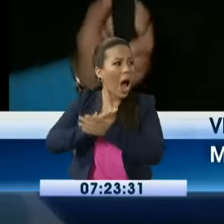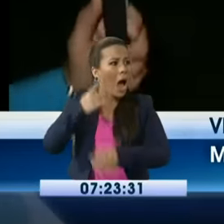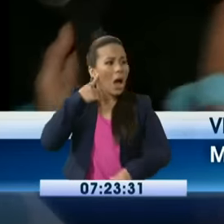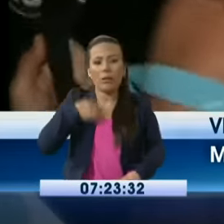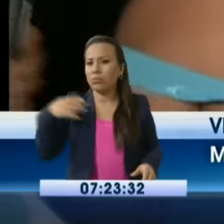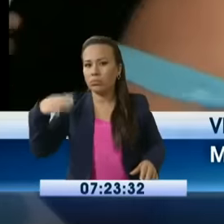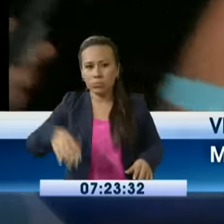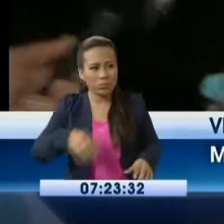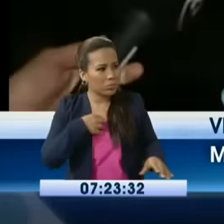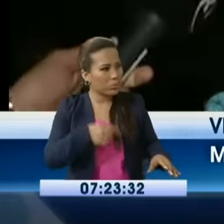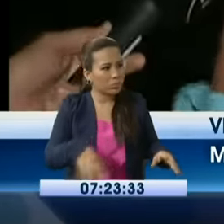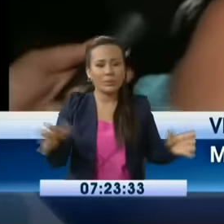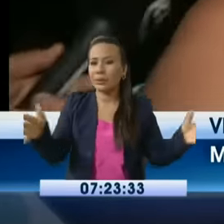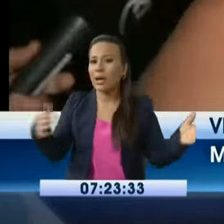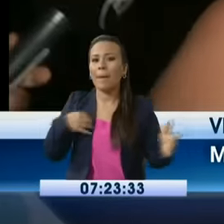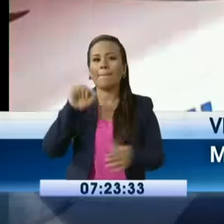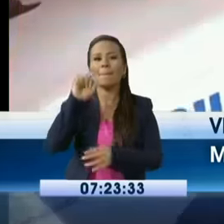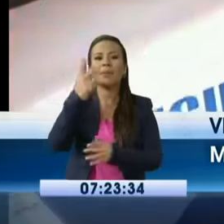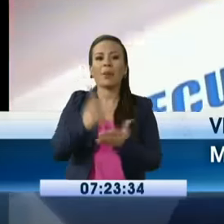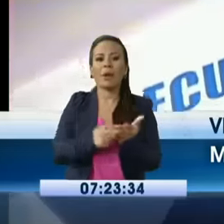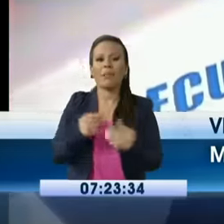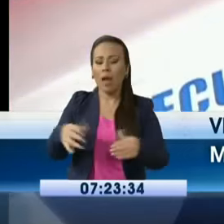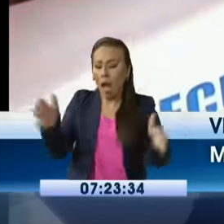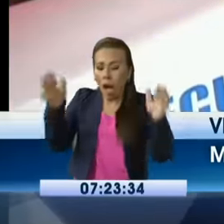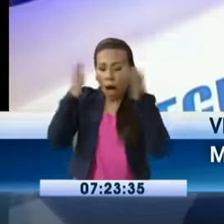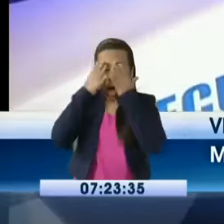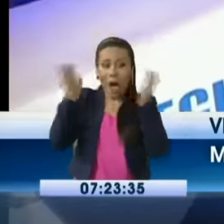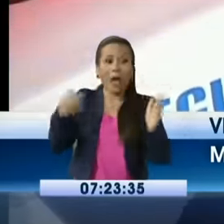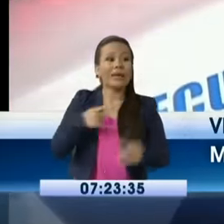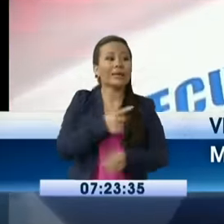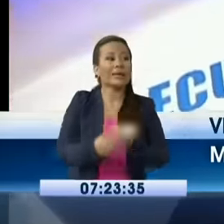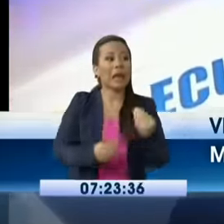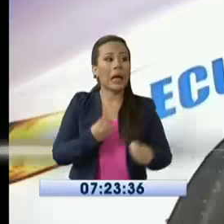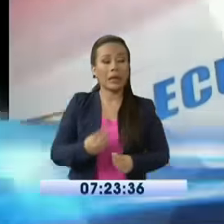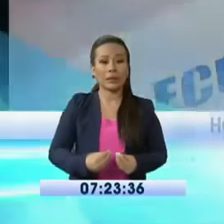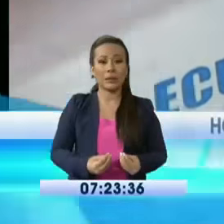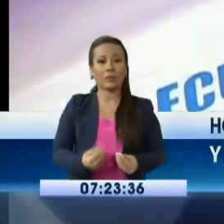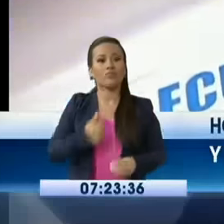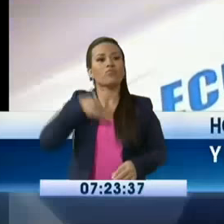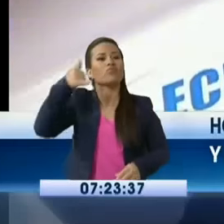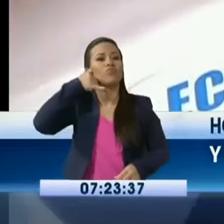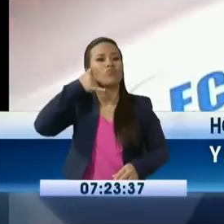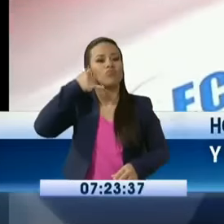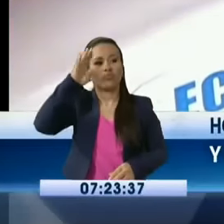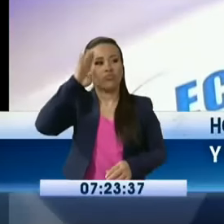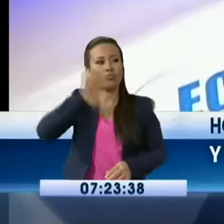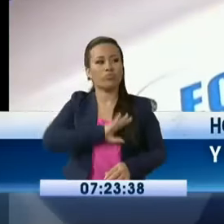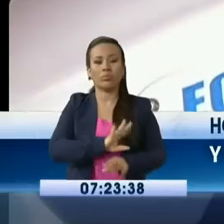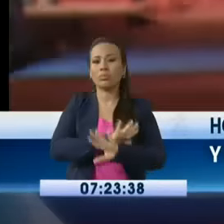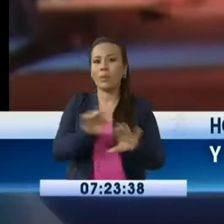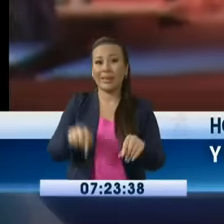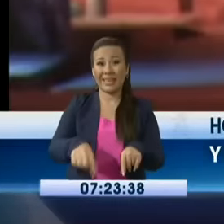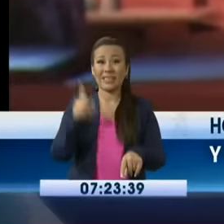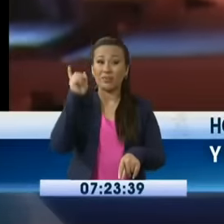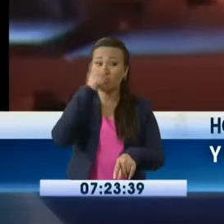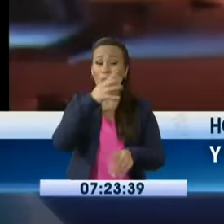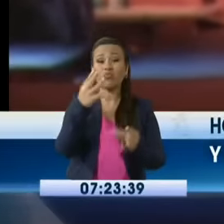otras ocasiones? Nunca, nunca. Primera vez. ¿Qué hicieron ustedes? Llamar a la policía. El sector es un poco